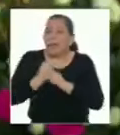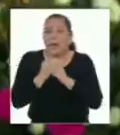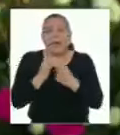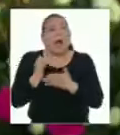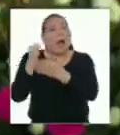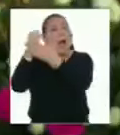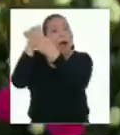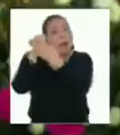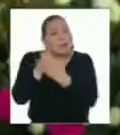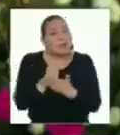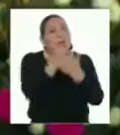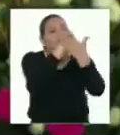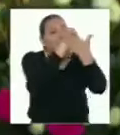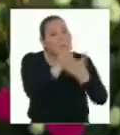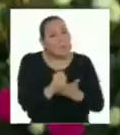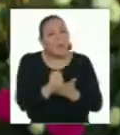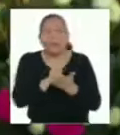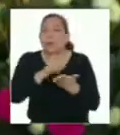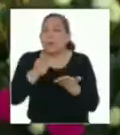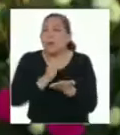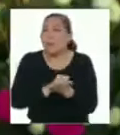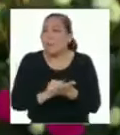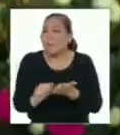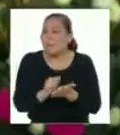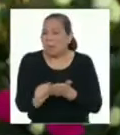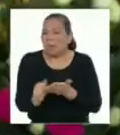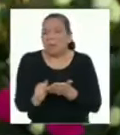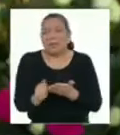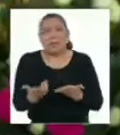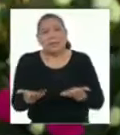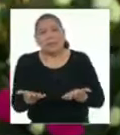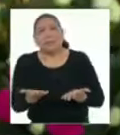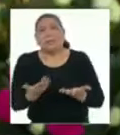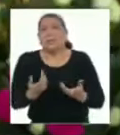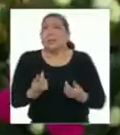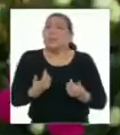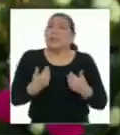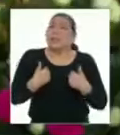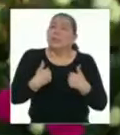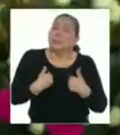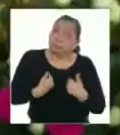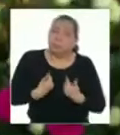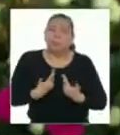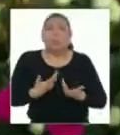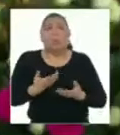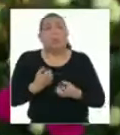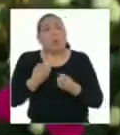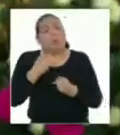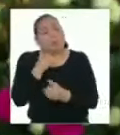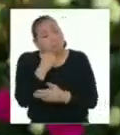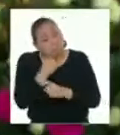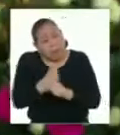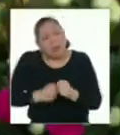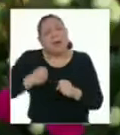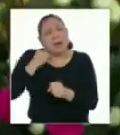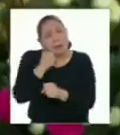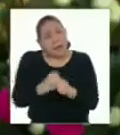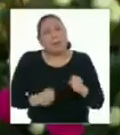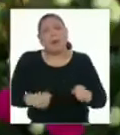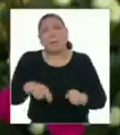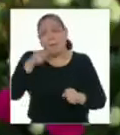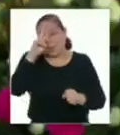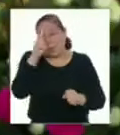por ayudar en medio de todos estos meses, se han gastado y están ya muy cansados de tanto trabajar. Y por